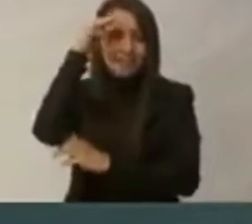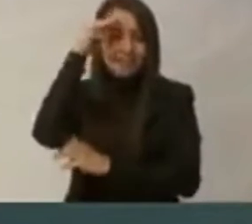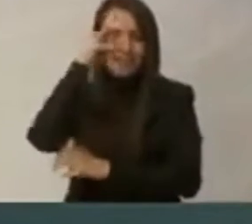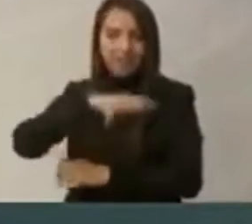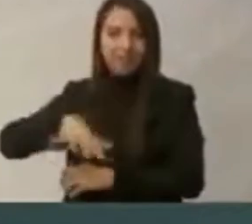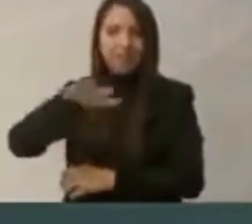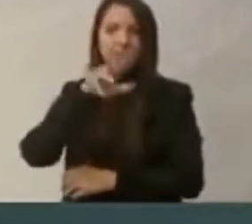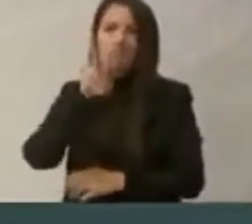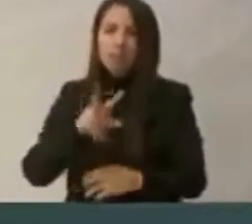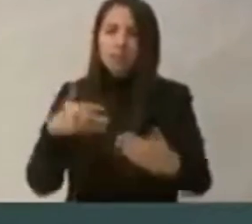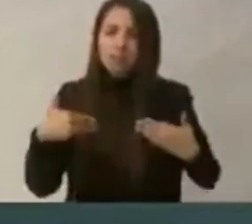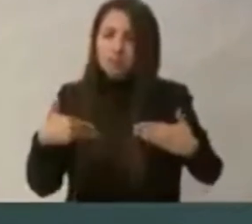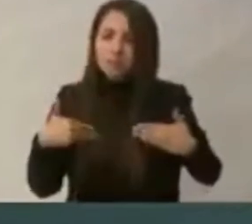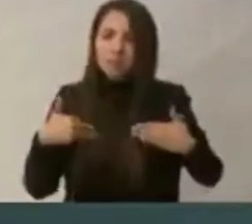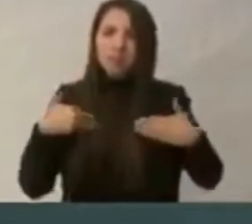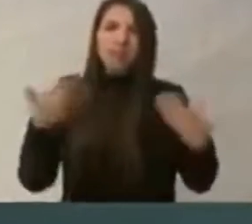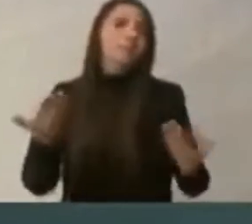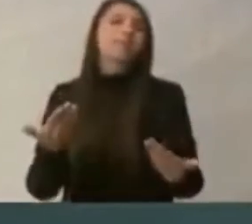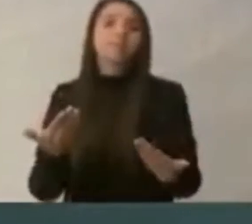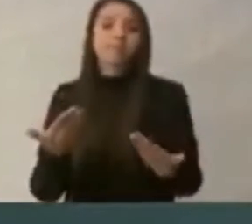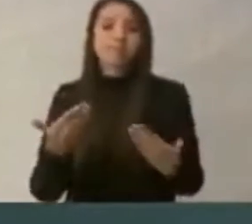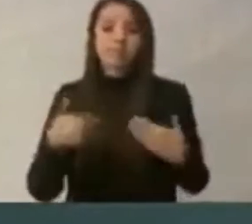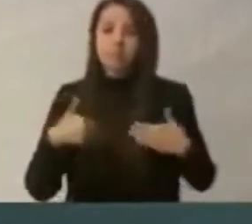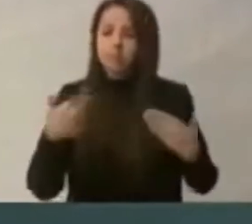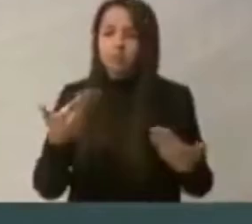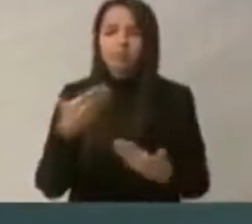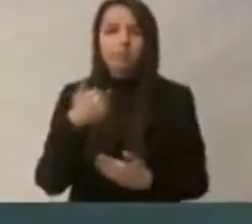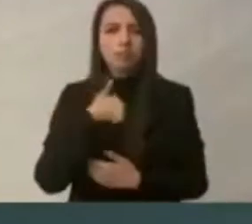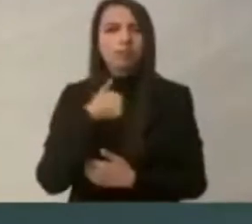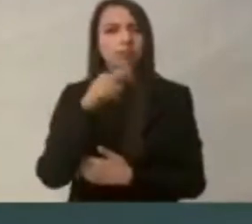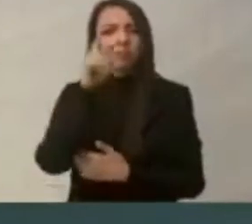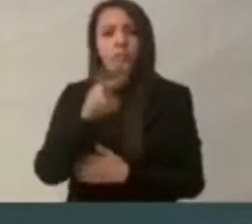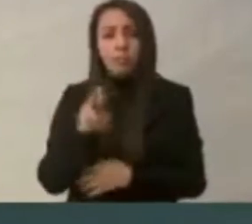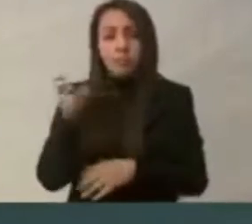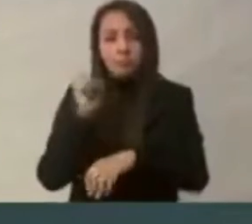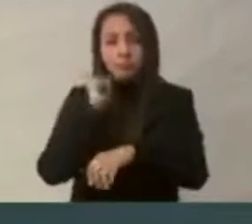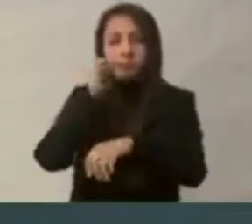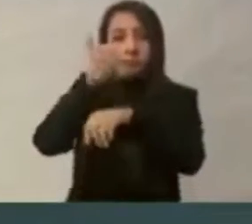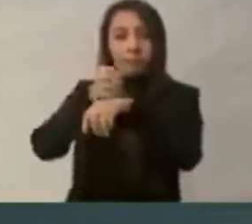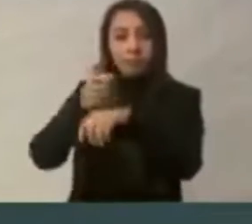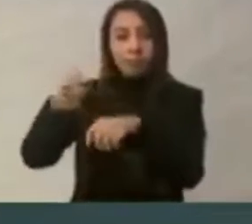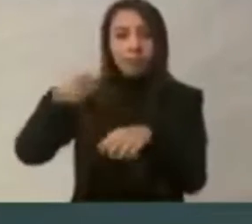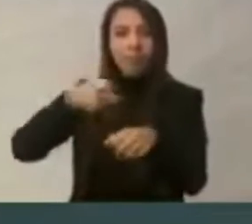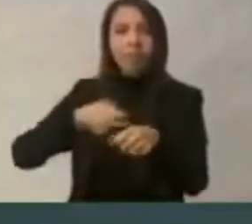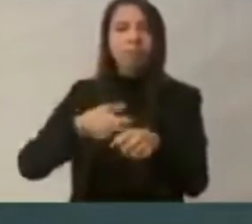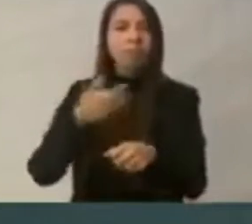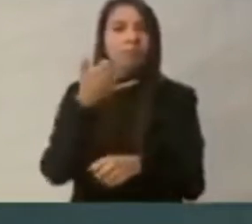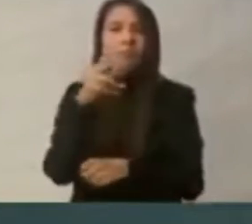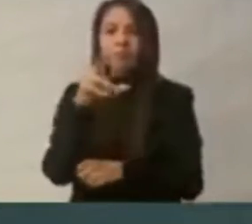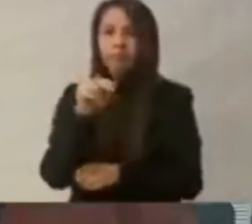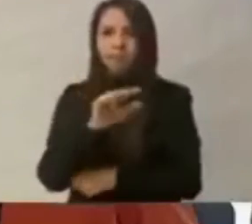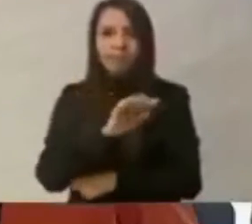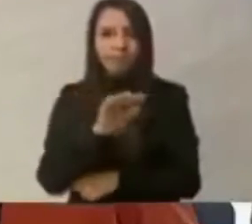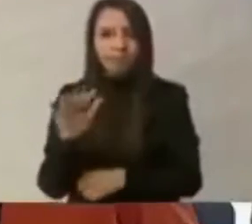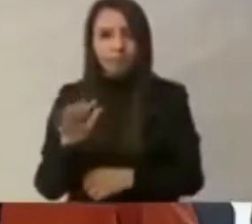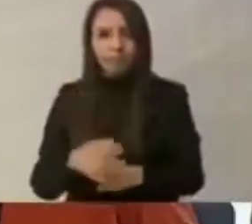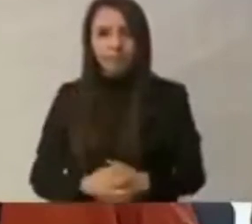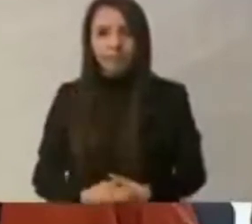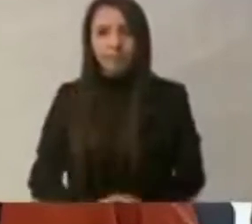confianza que esa planta no se va a abrir. Y le pido al mismo